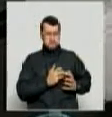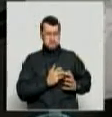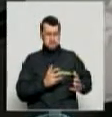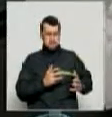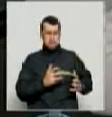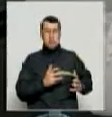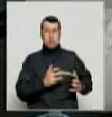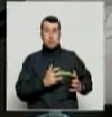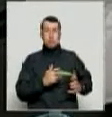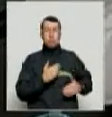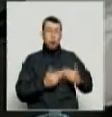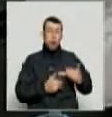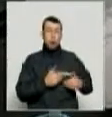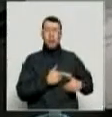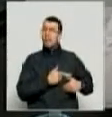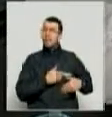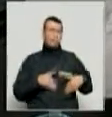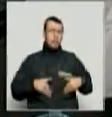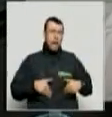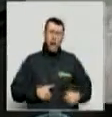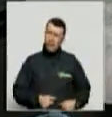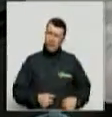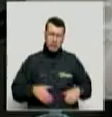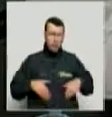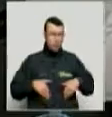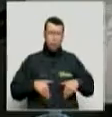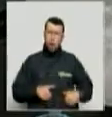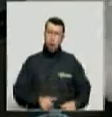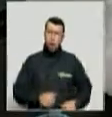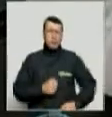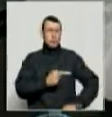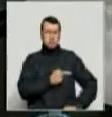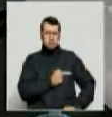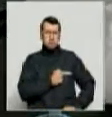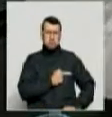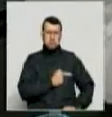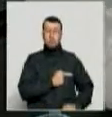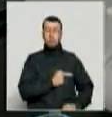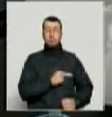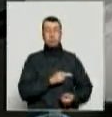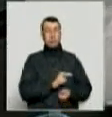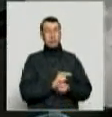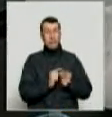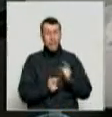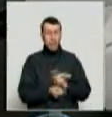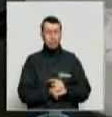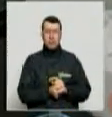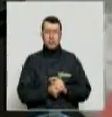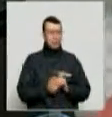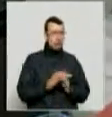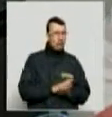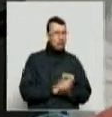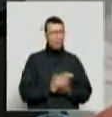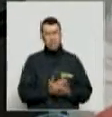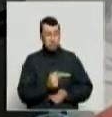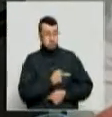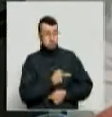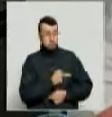el corazón empieza a cansarse. Y empieza a tener alteraciones en ese bombeo, en ese